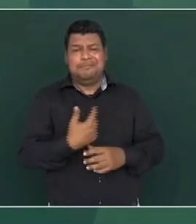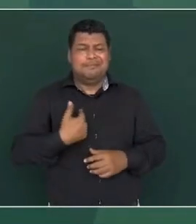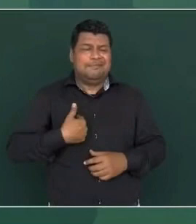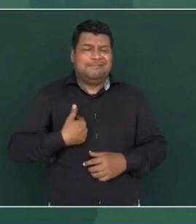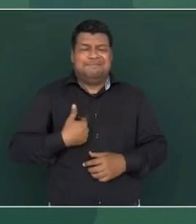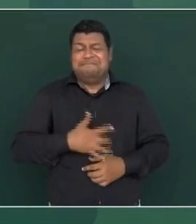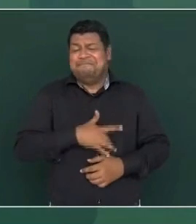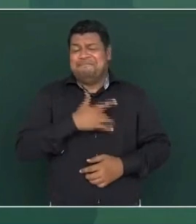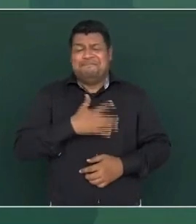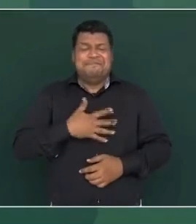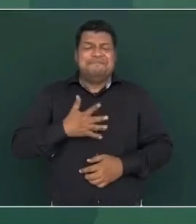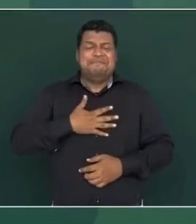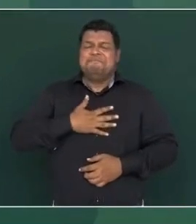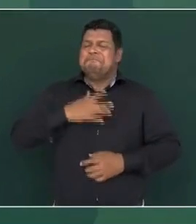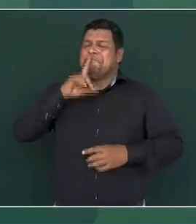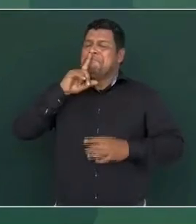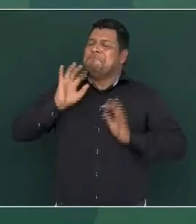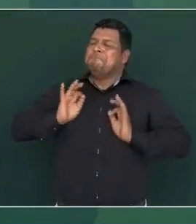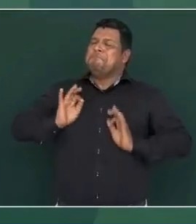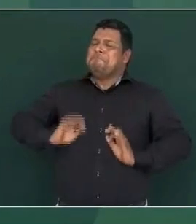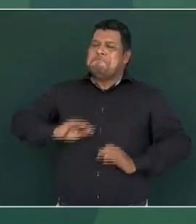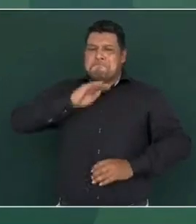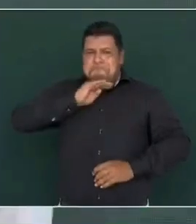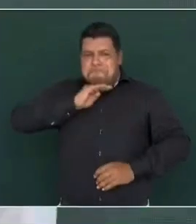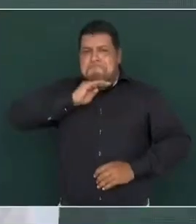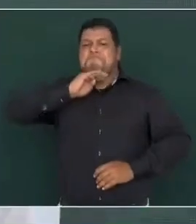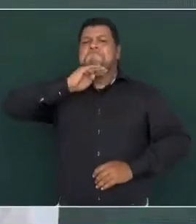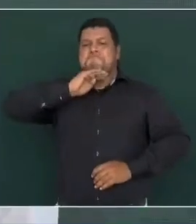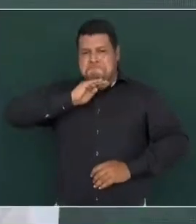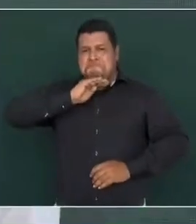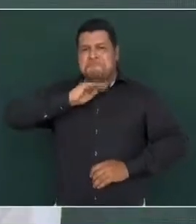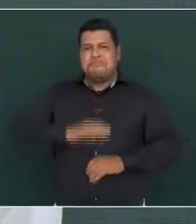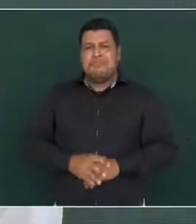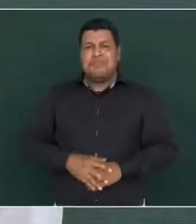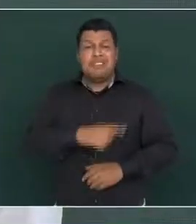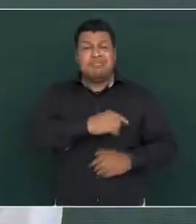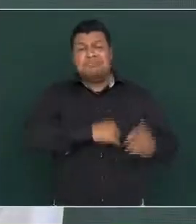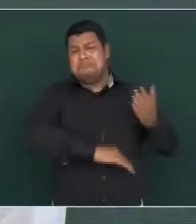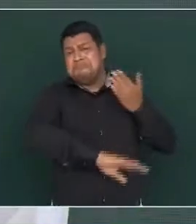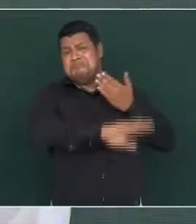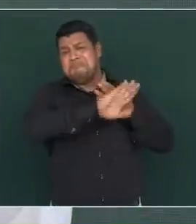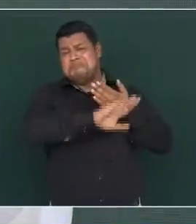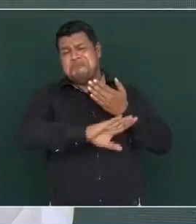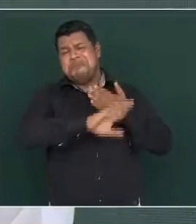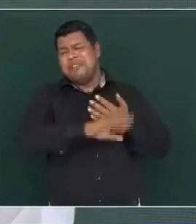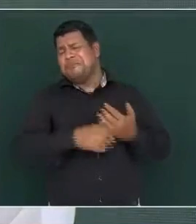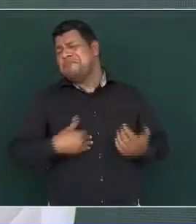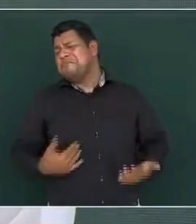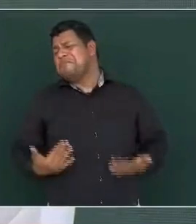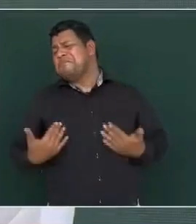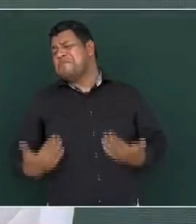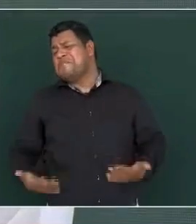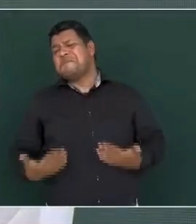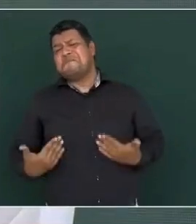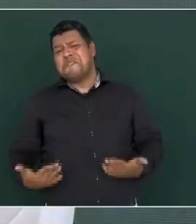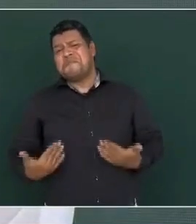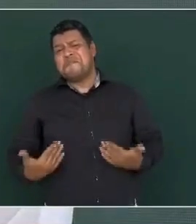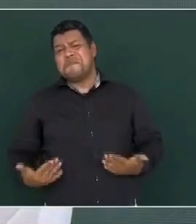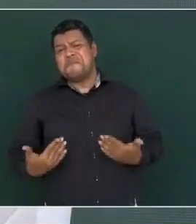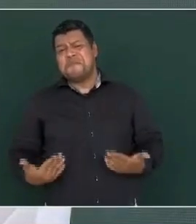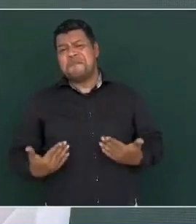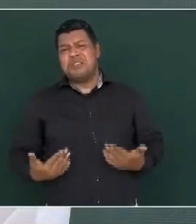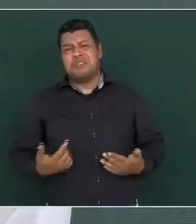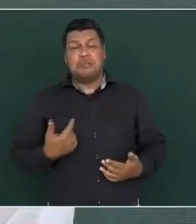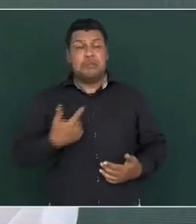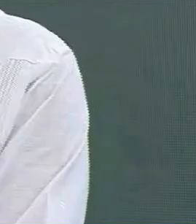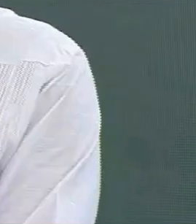me llena de satisfacción el que estén en contra de nosotros. Si estuviesen